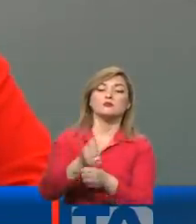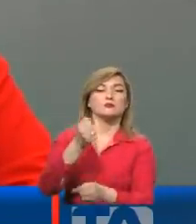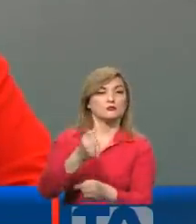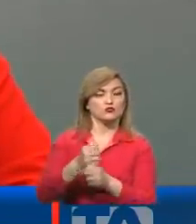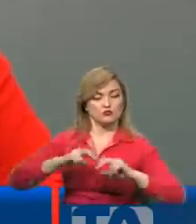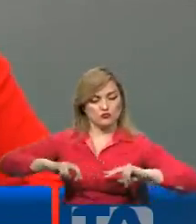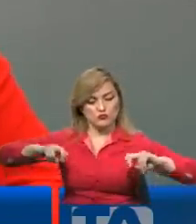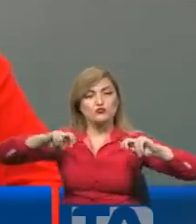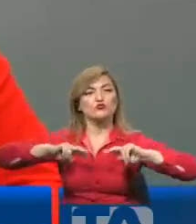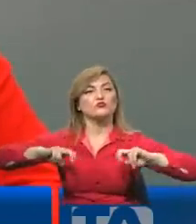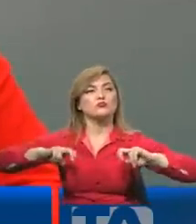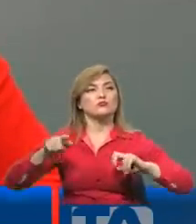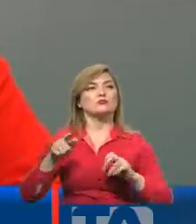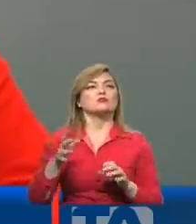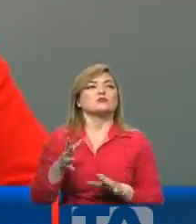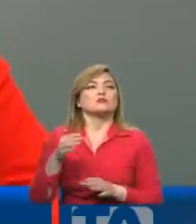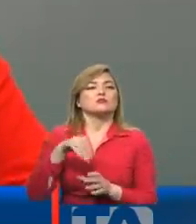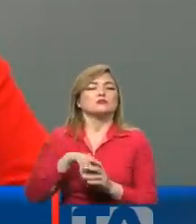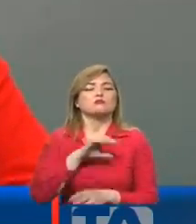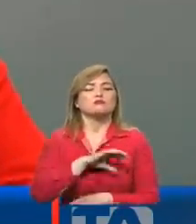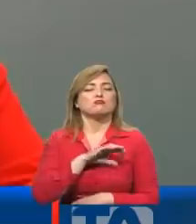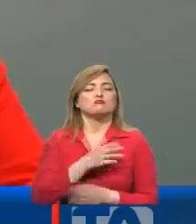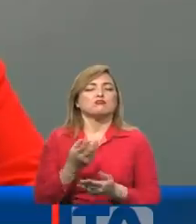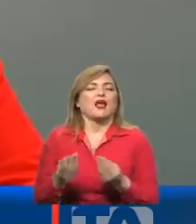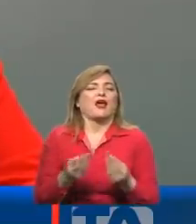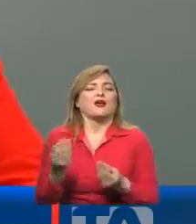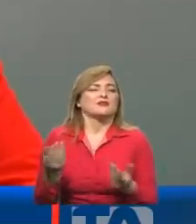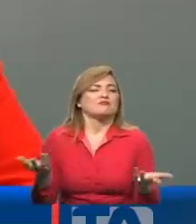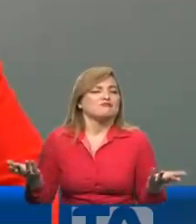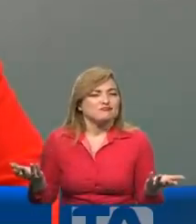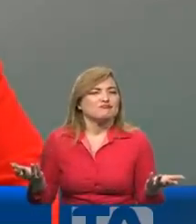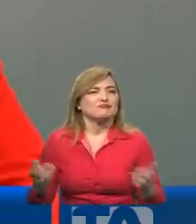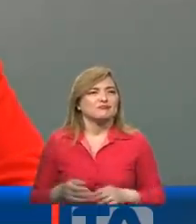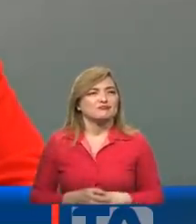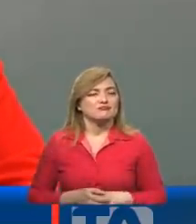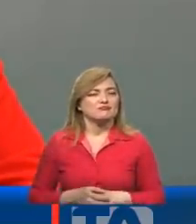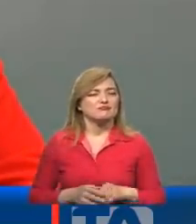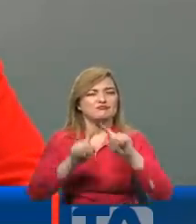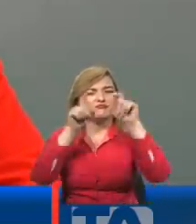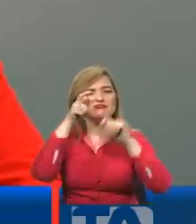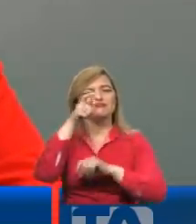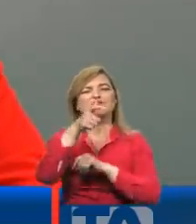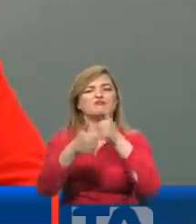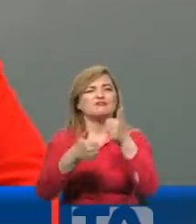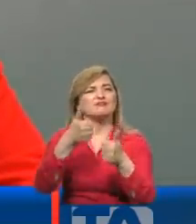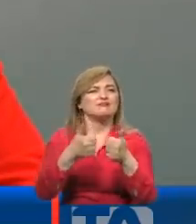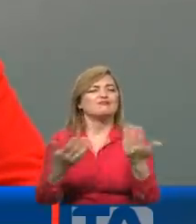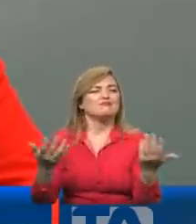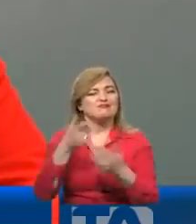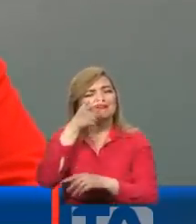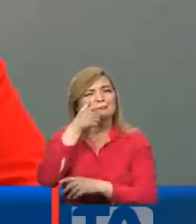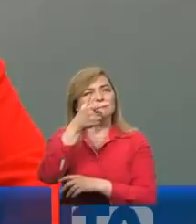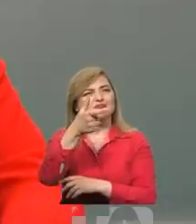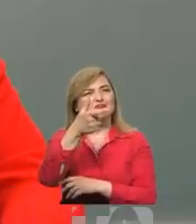también investigar qué es lo que está pasando dentro de esas empresas, cuáles van a ser las empresas fiscalizadas por medio de la